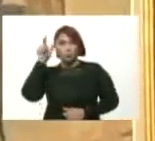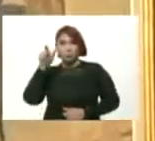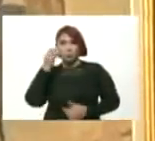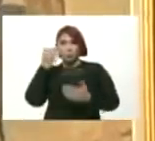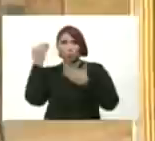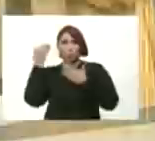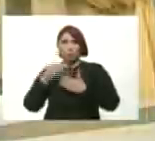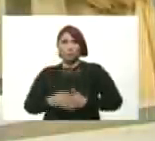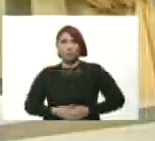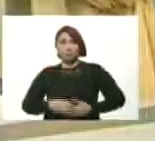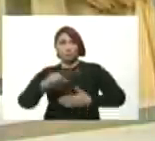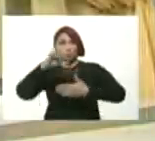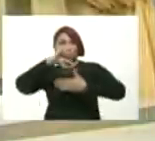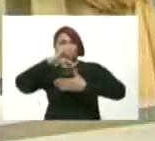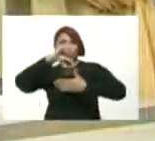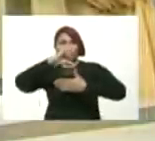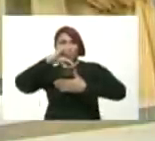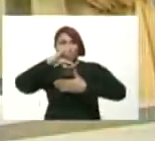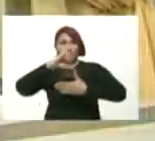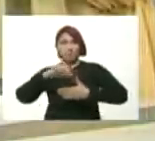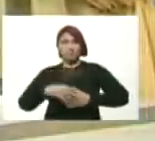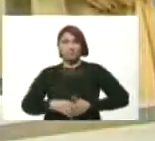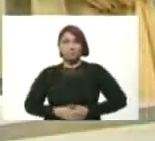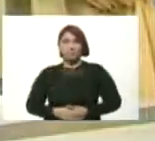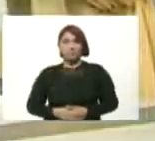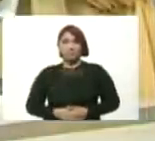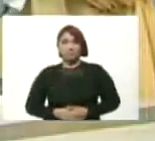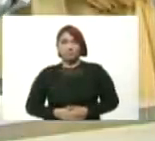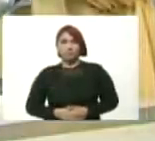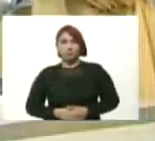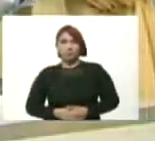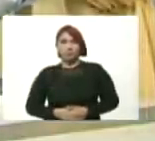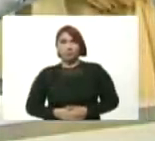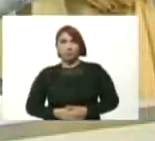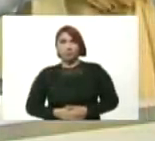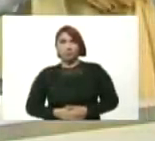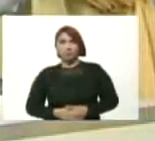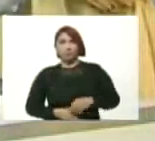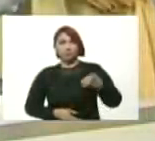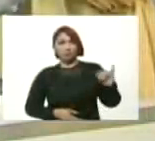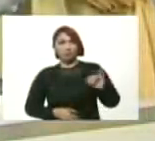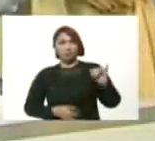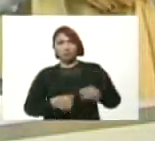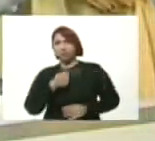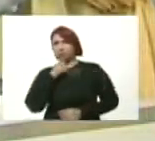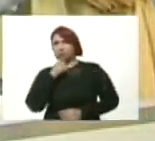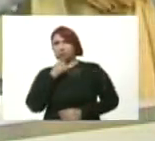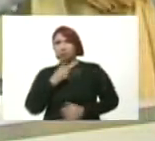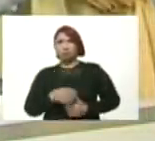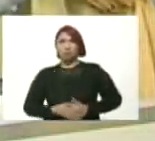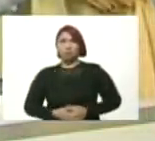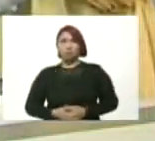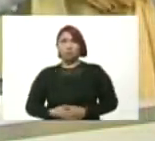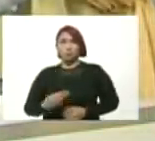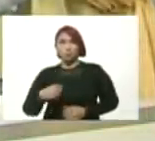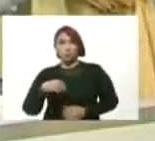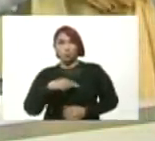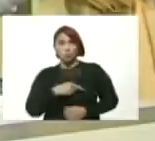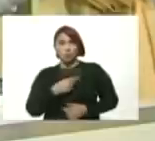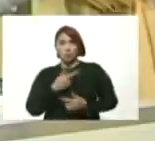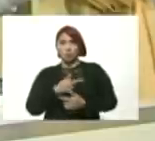y de suramérica y por acá a la izquierda nuestro libertador